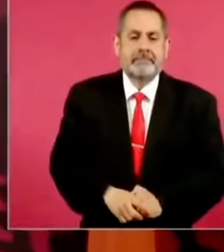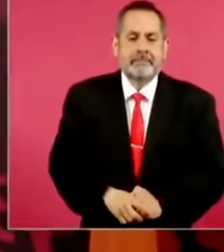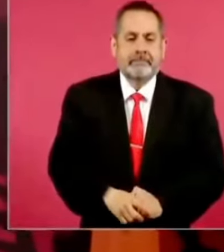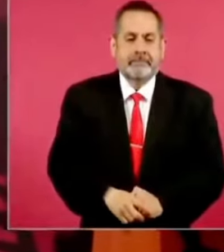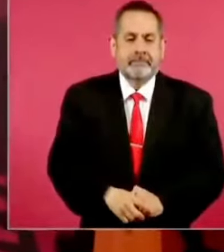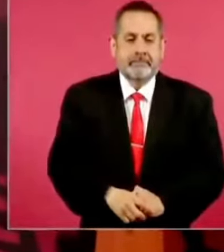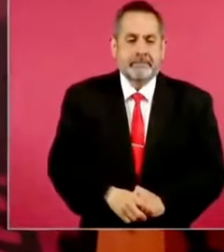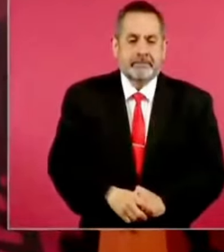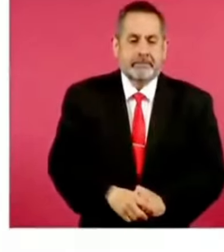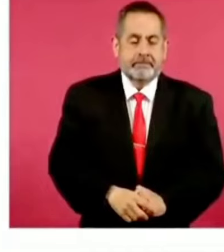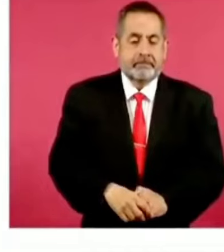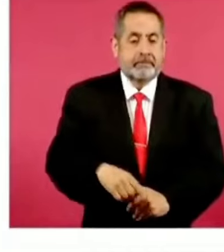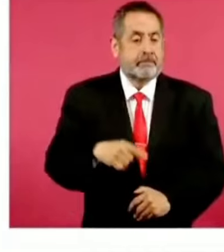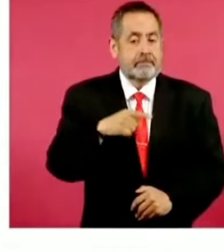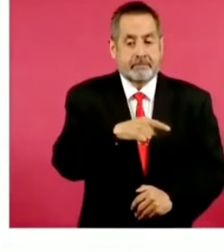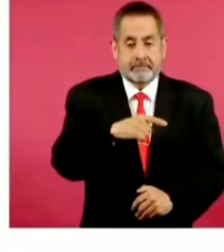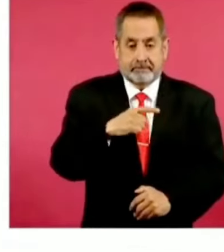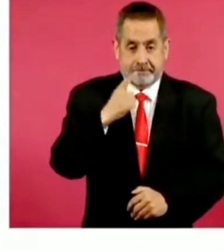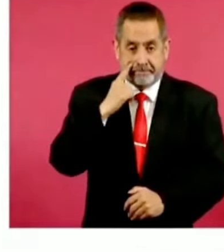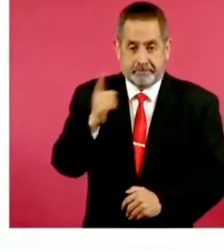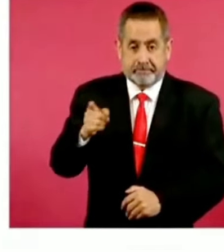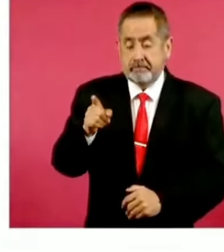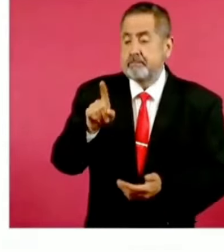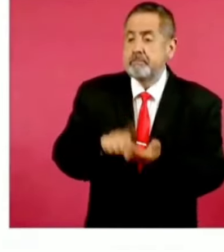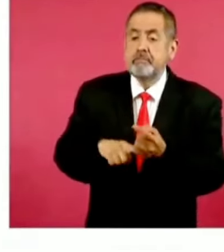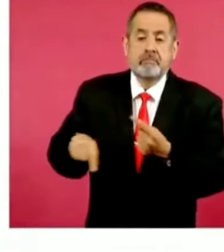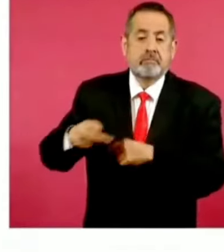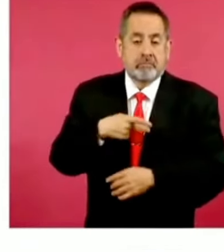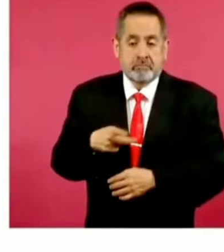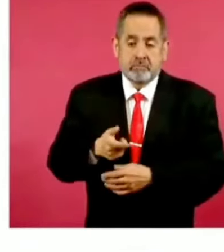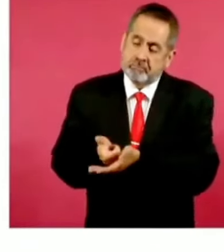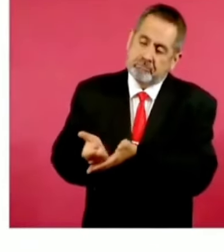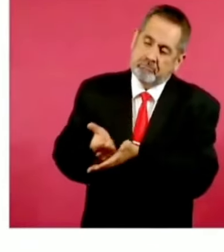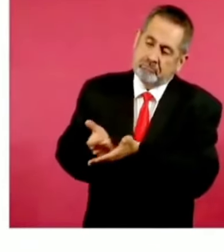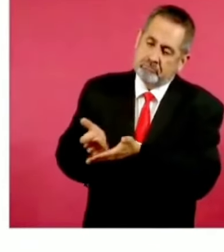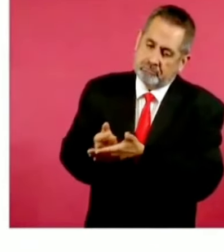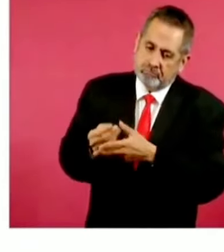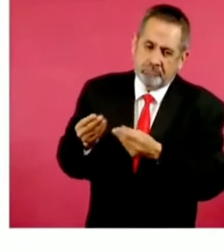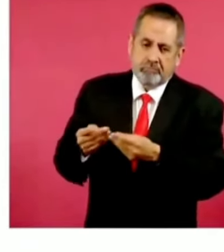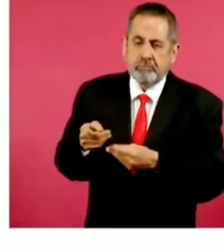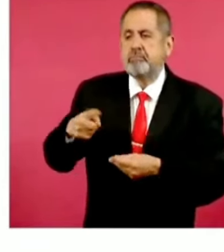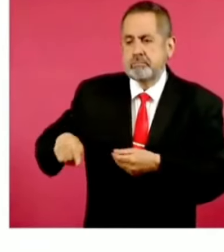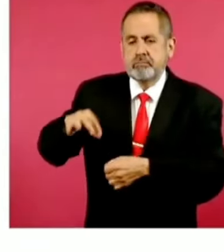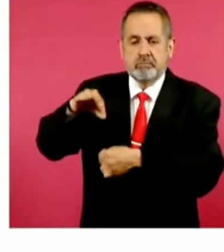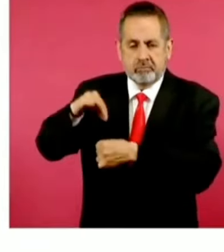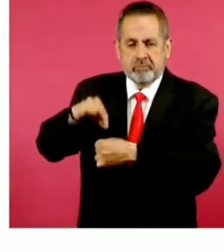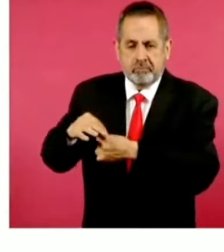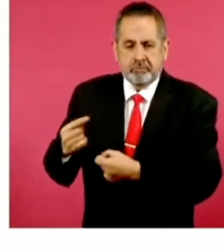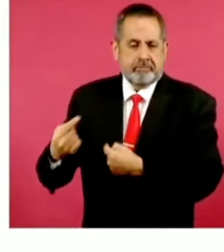Estos son los que reciben subsidios, ¿no? Los pobres. Esos son los que votaron por Morena.